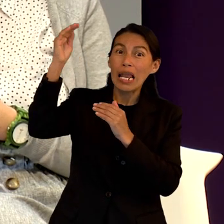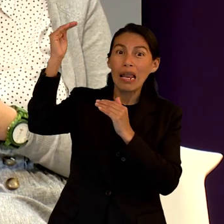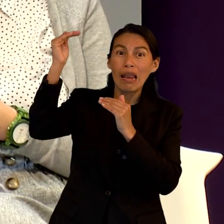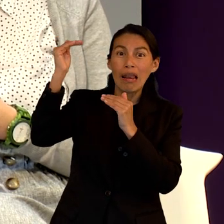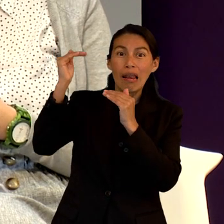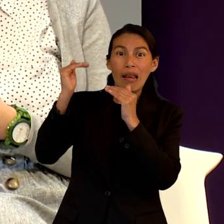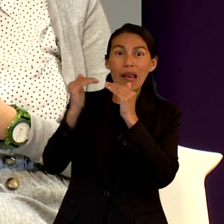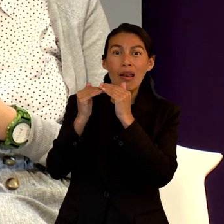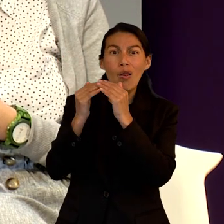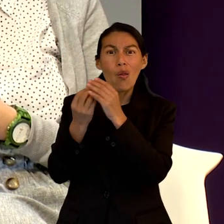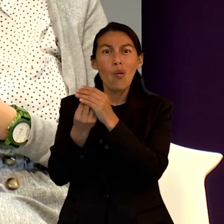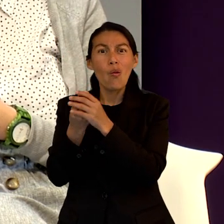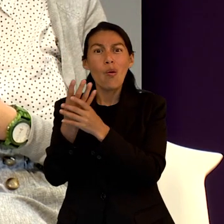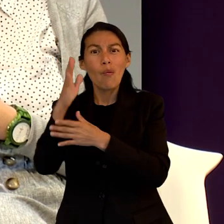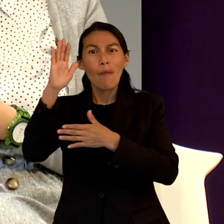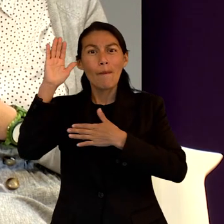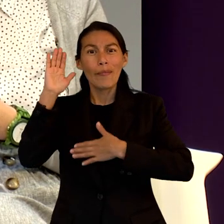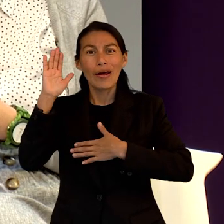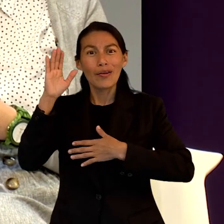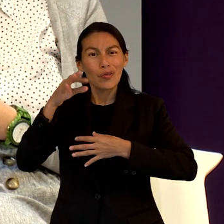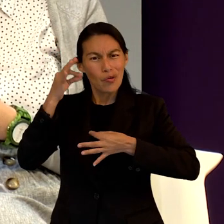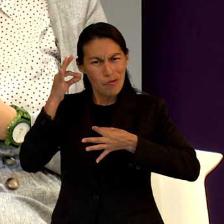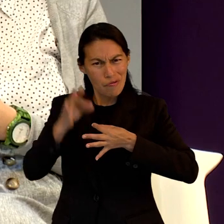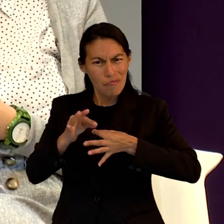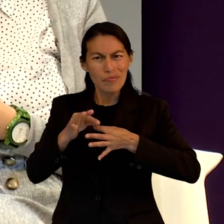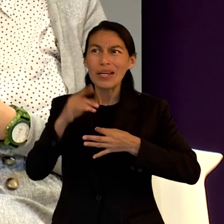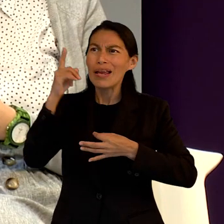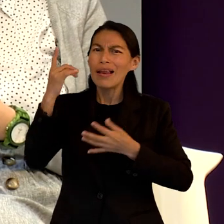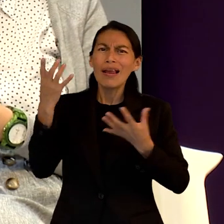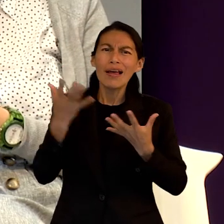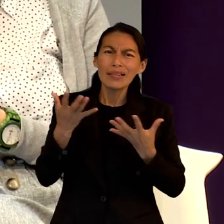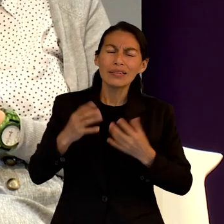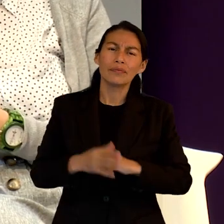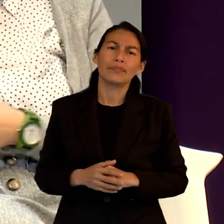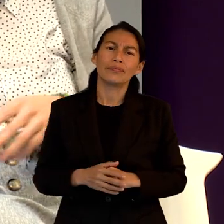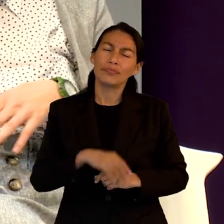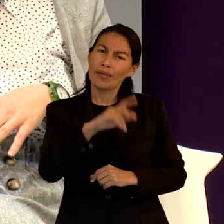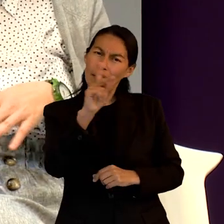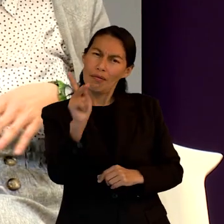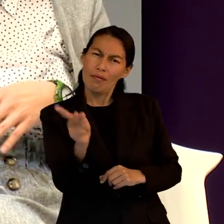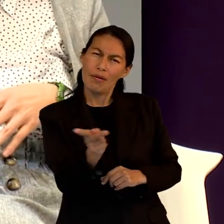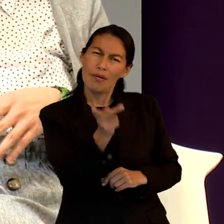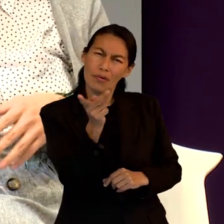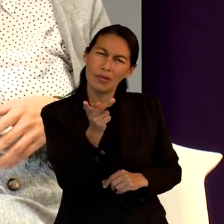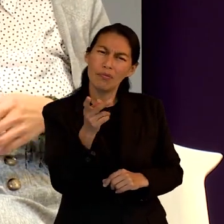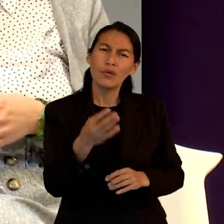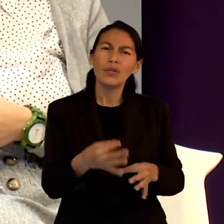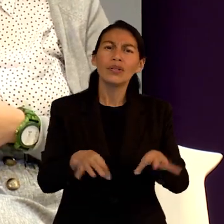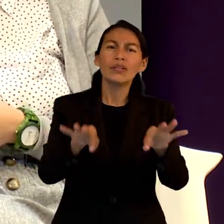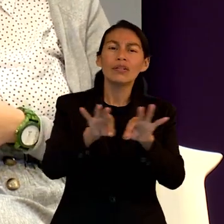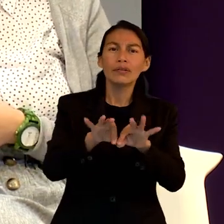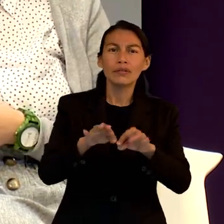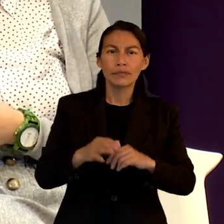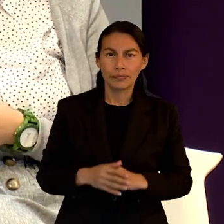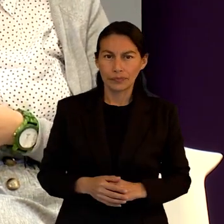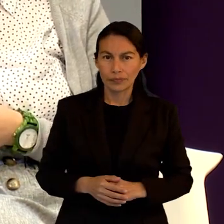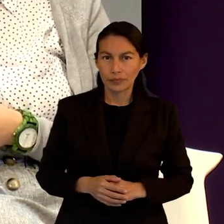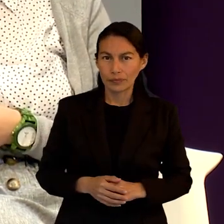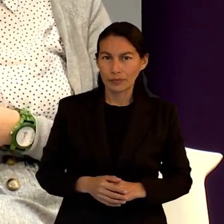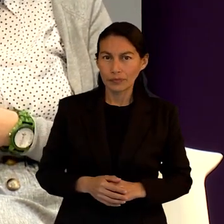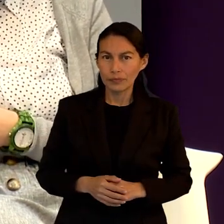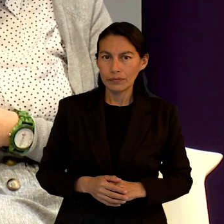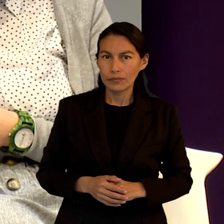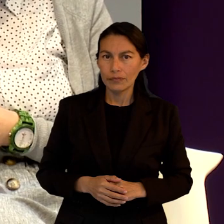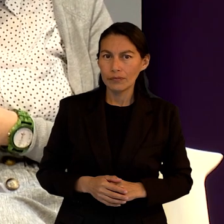nuevo pacto ya la sangre rociada que habla mejor que la de abel y aquí hace una pregunta muy importante